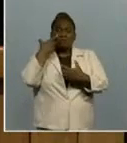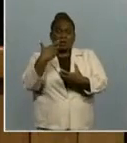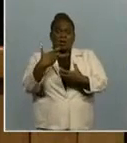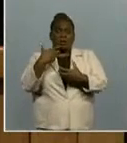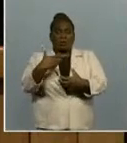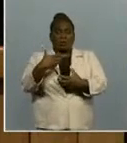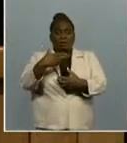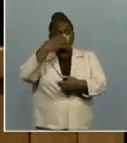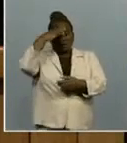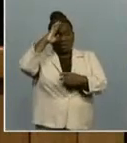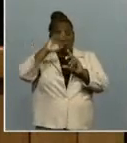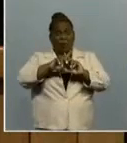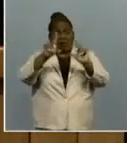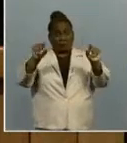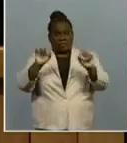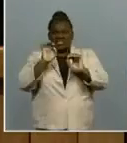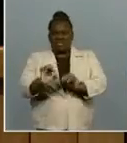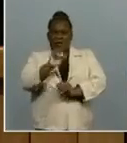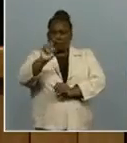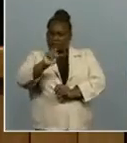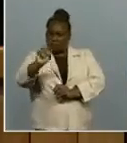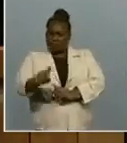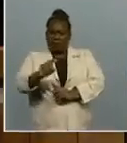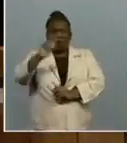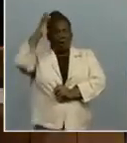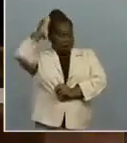para el destino de la nación